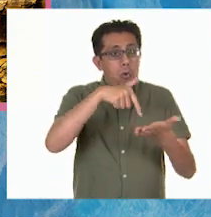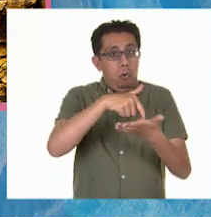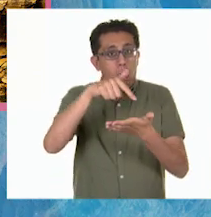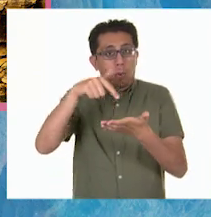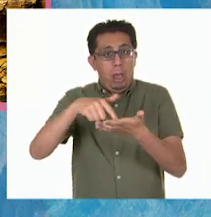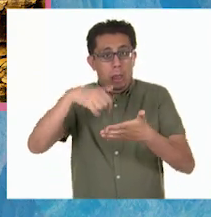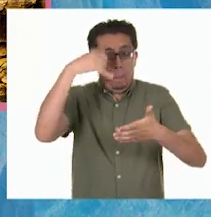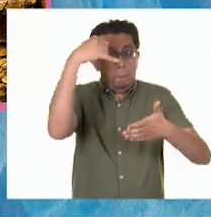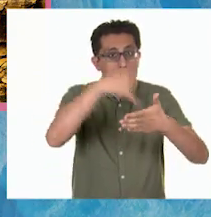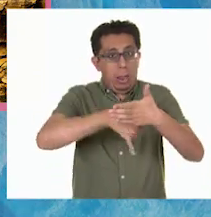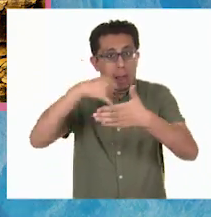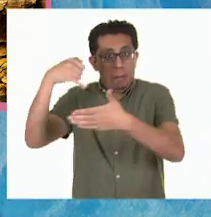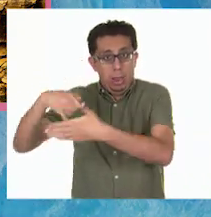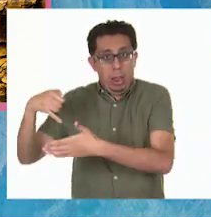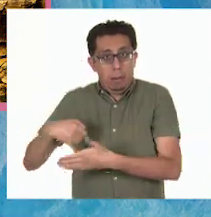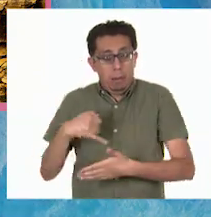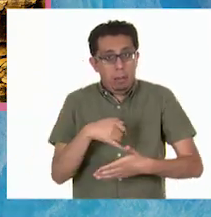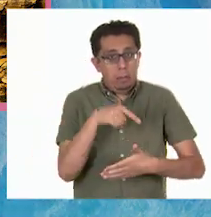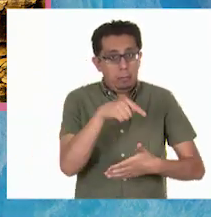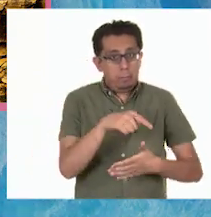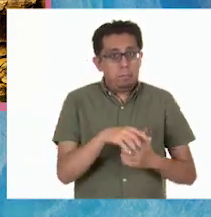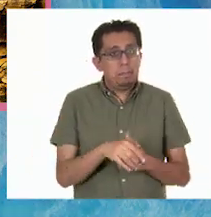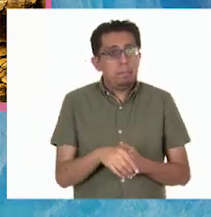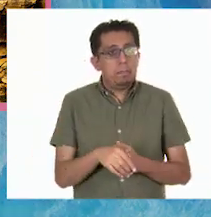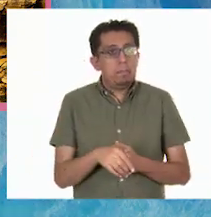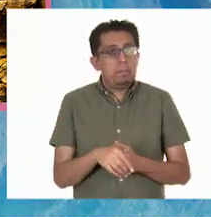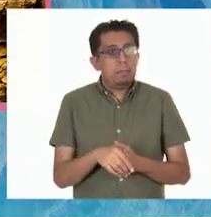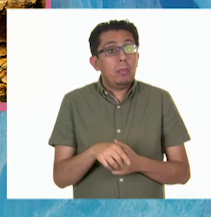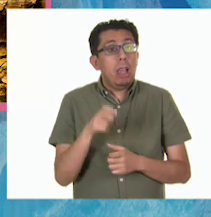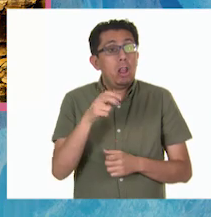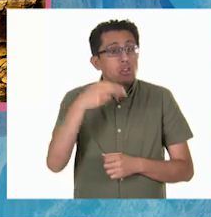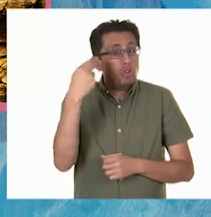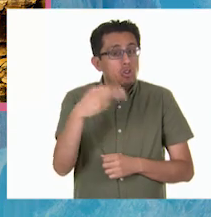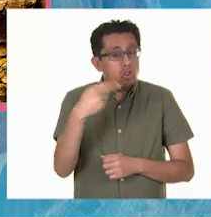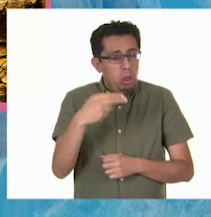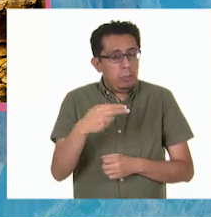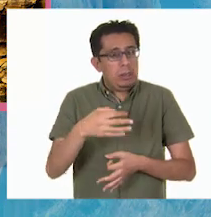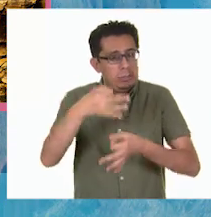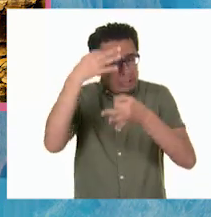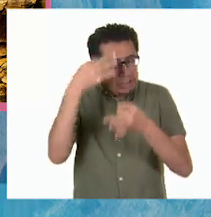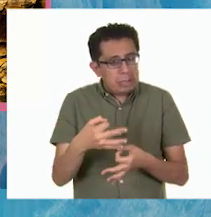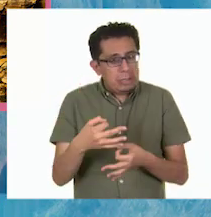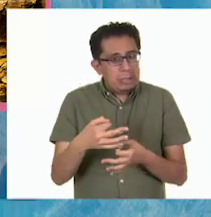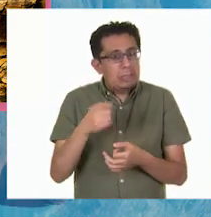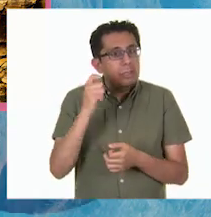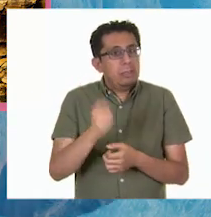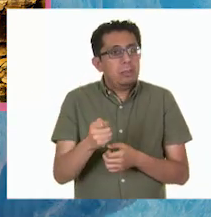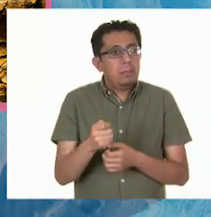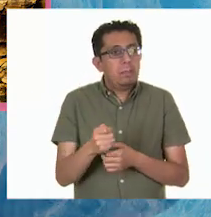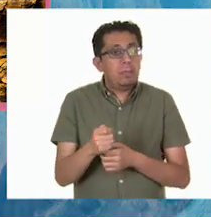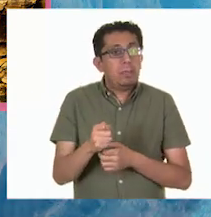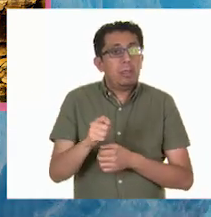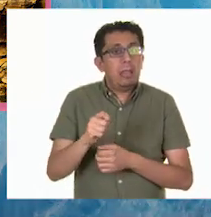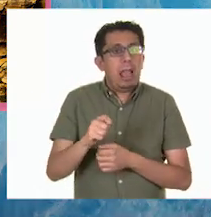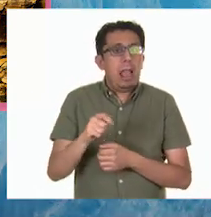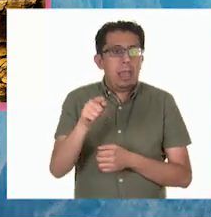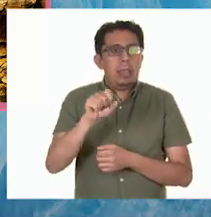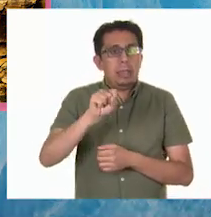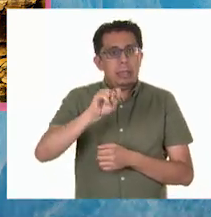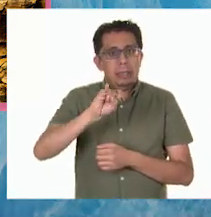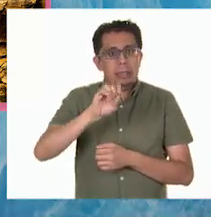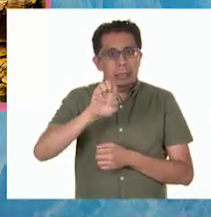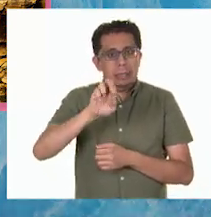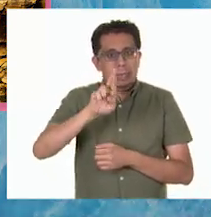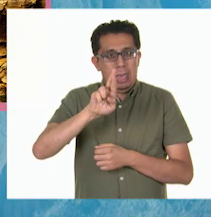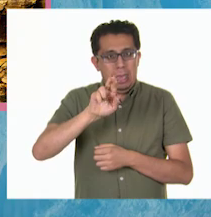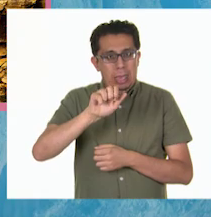de cañones. El nombre más preciso para este sistema es la Sierra Tarahumara, ya